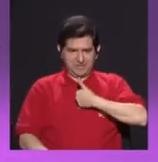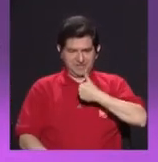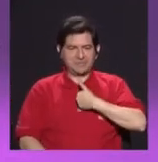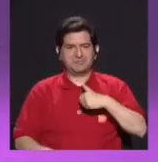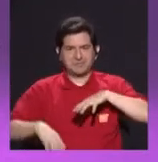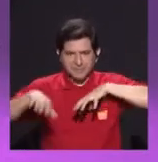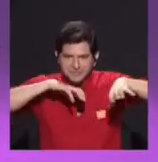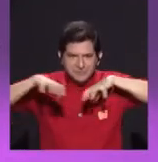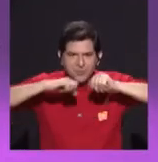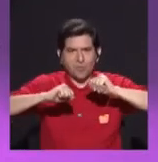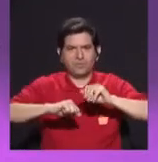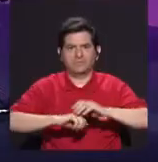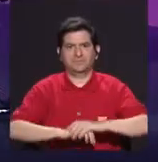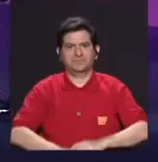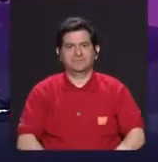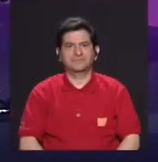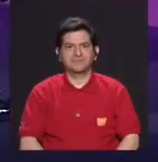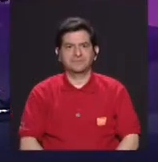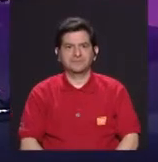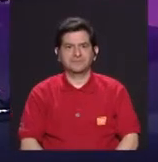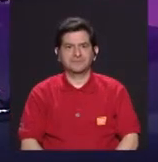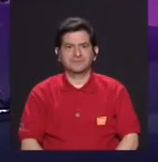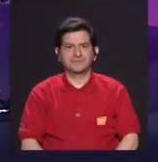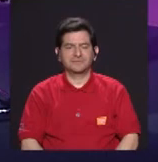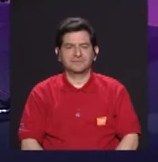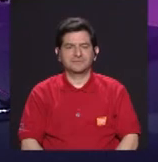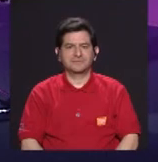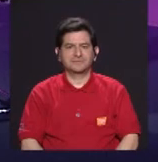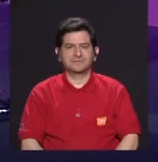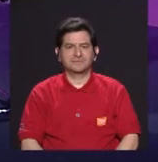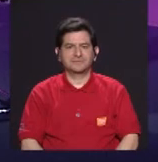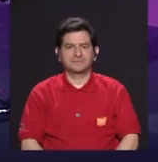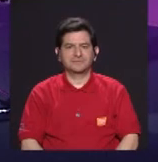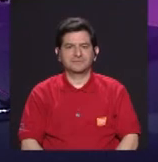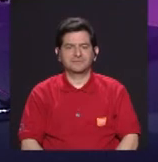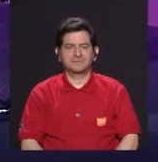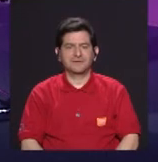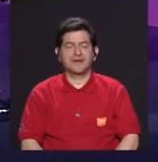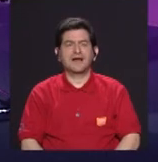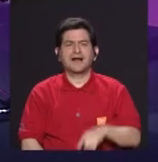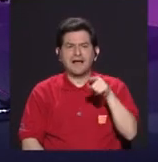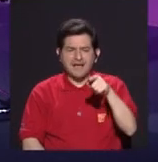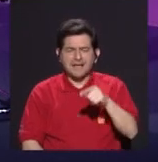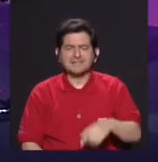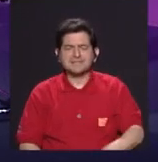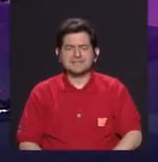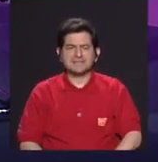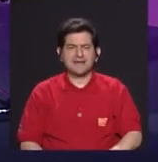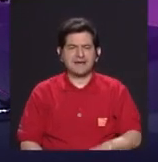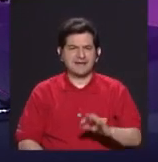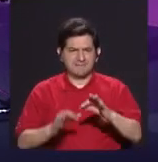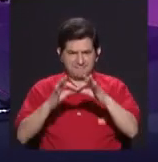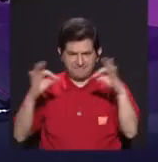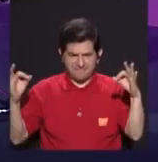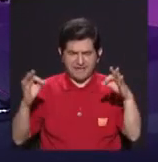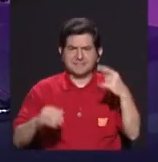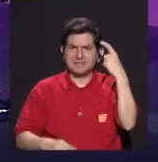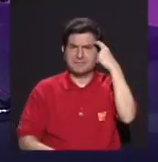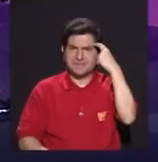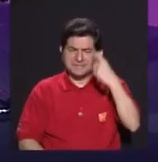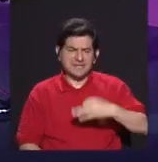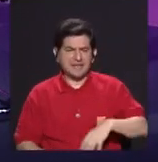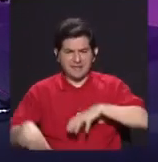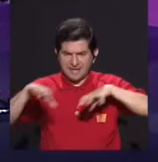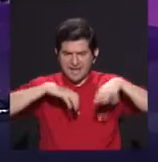propio movimiento en ese sentido y trayendo esa afirmación a nuestra vida cotidiana